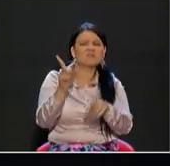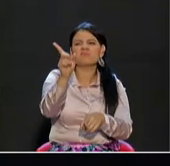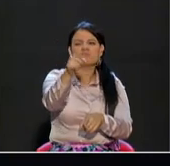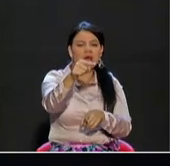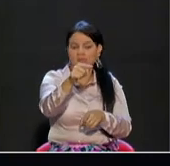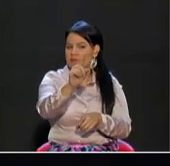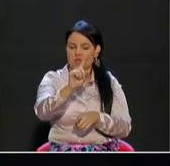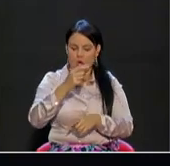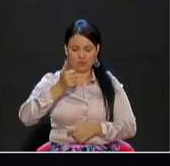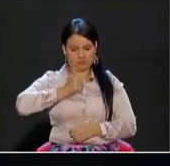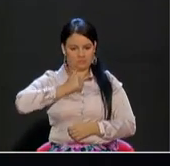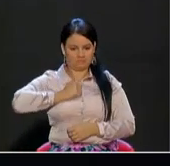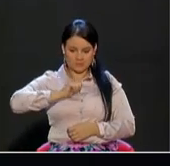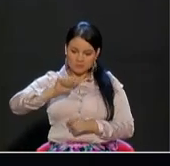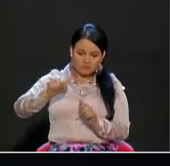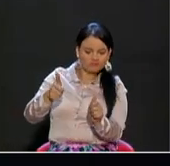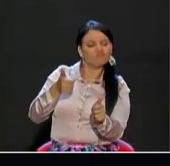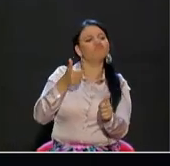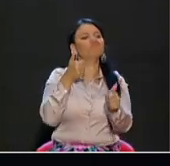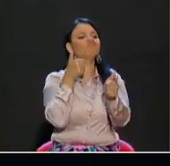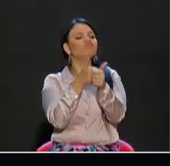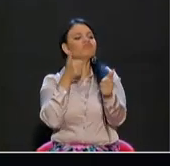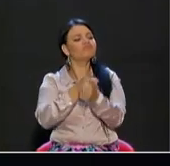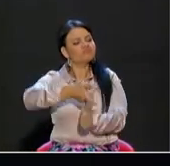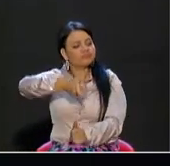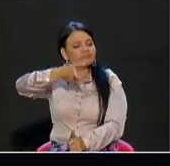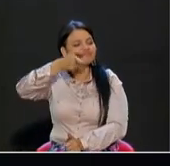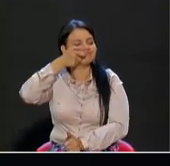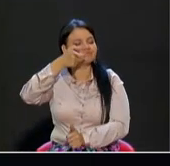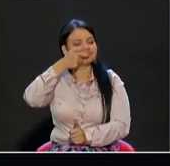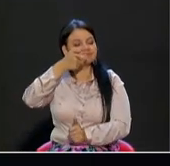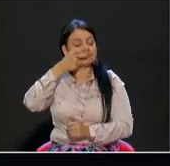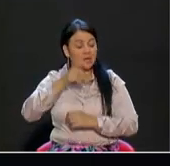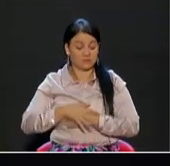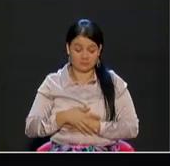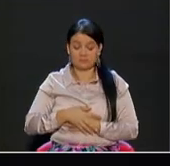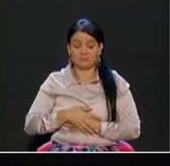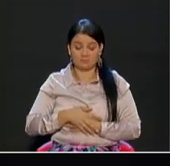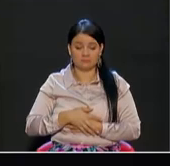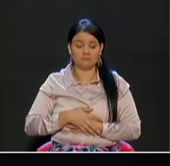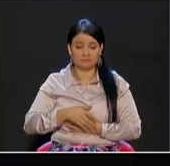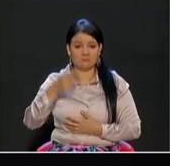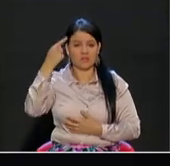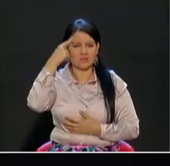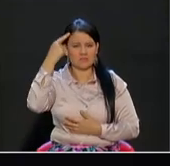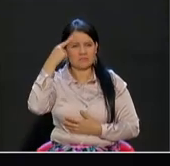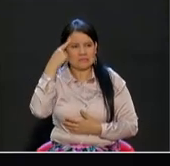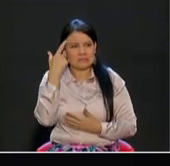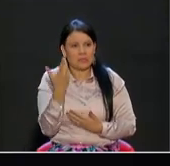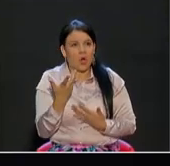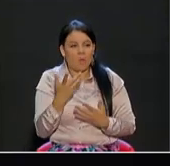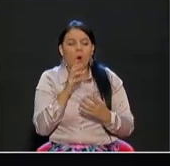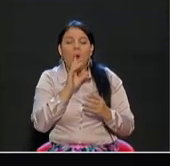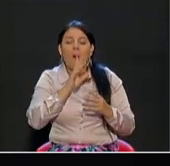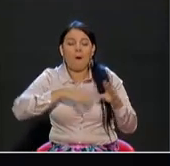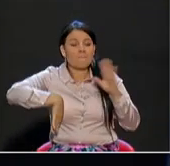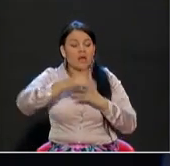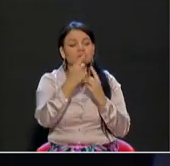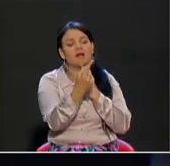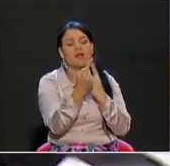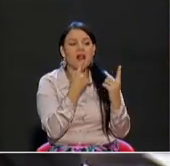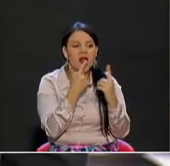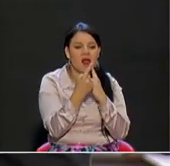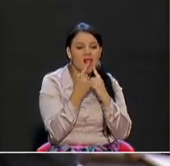la universidad de antioquia estaré muy atento muy pendiente porque yo creo que esto es con el lenguaje y el diálogo en la